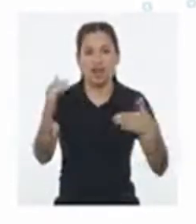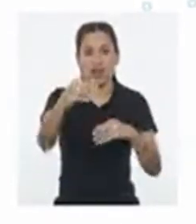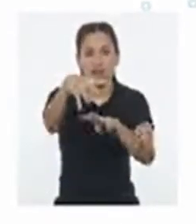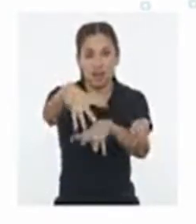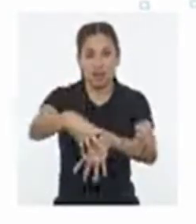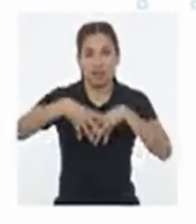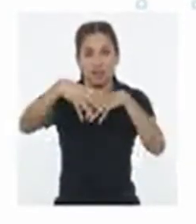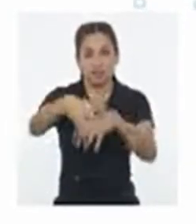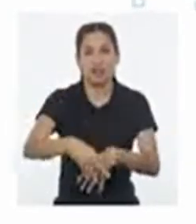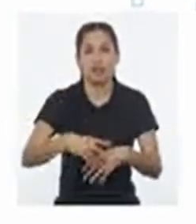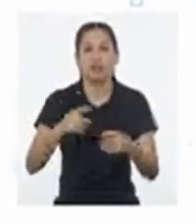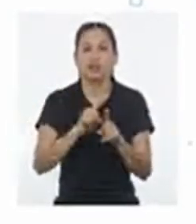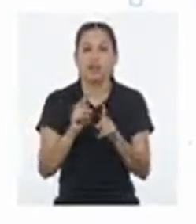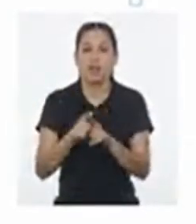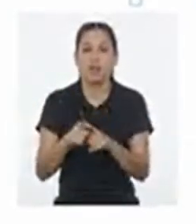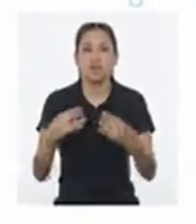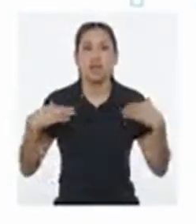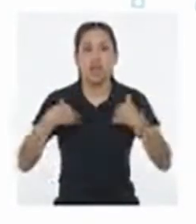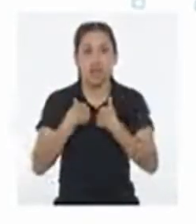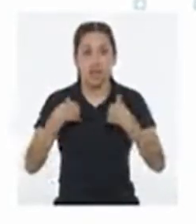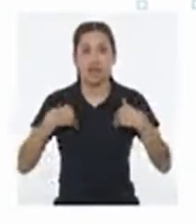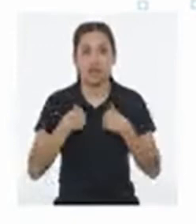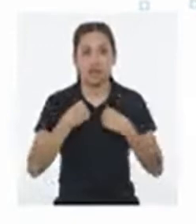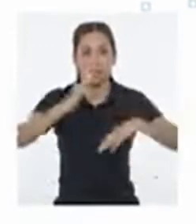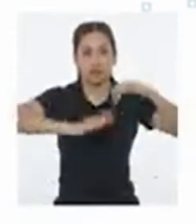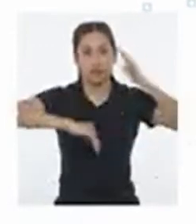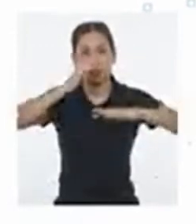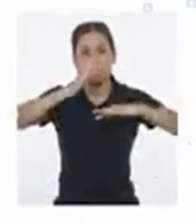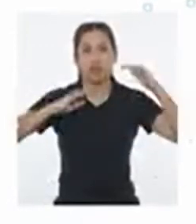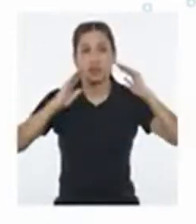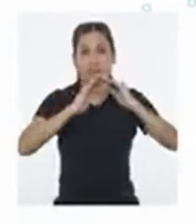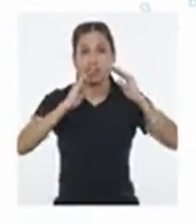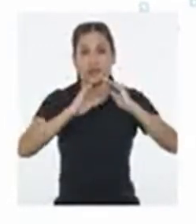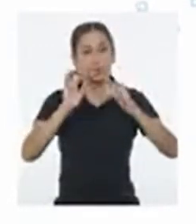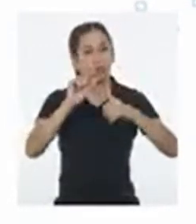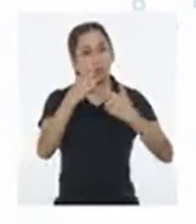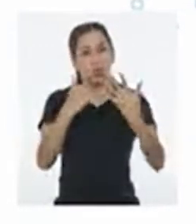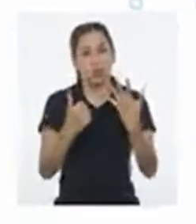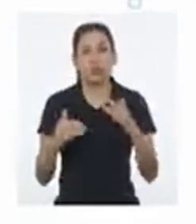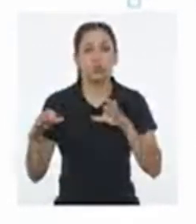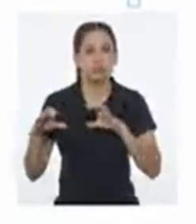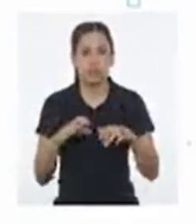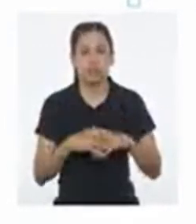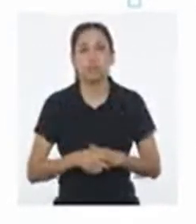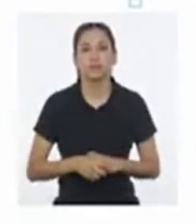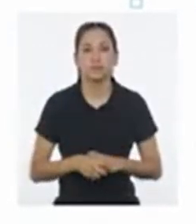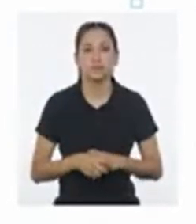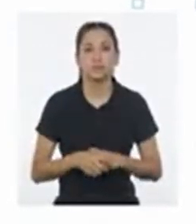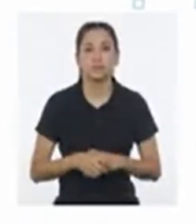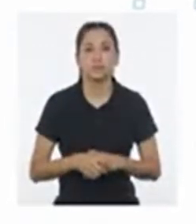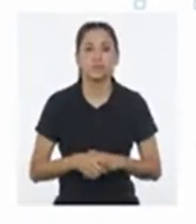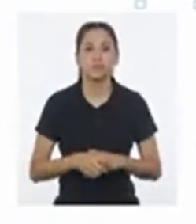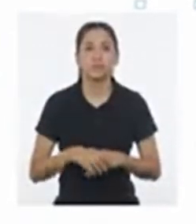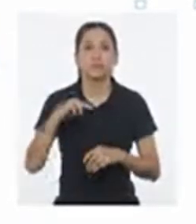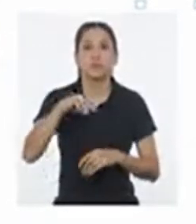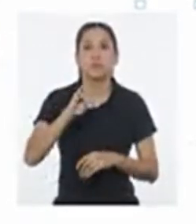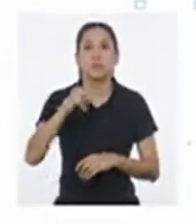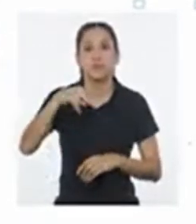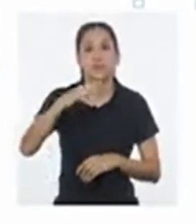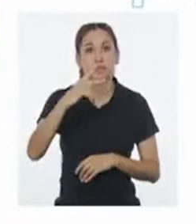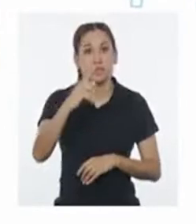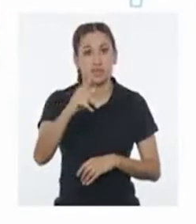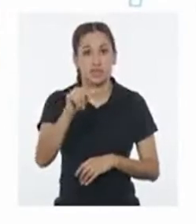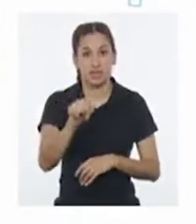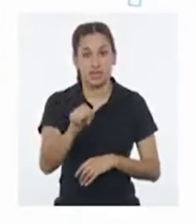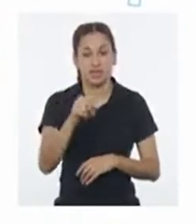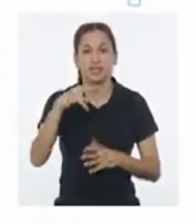el cuidado del ganado, la edificación de casas, entre otras actividades. La